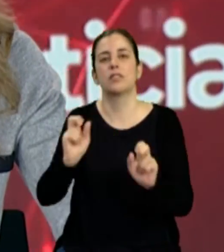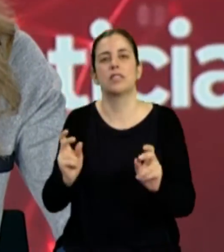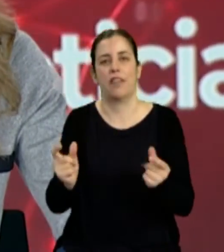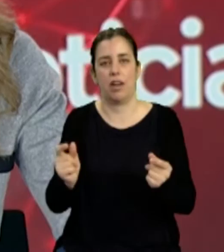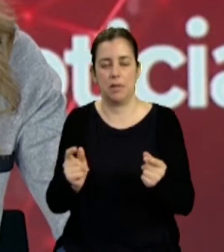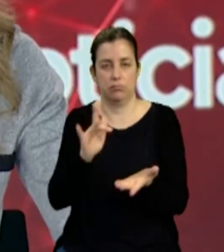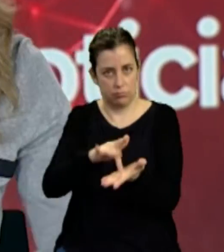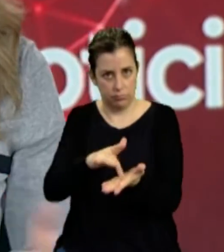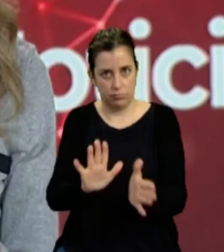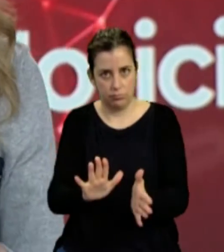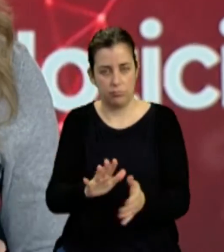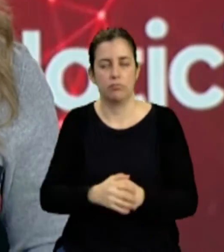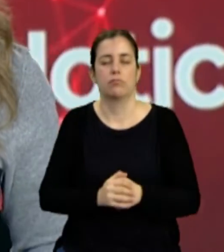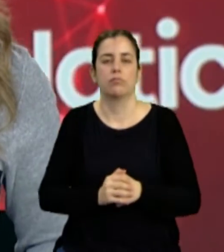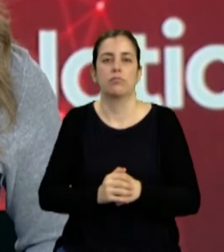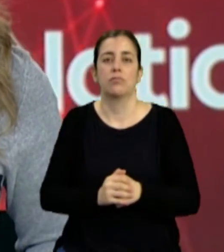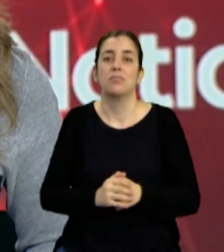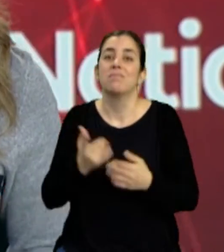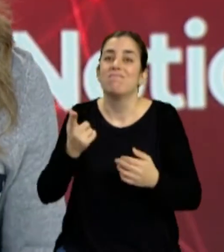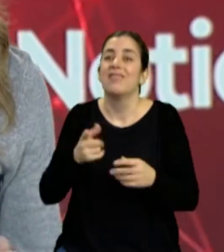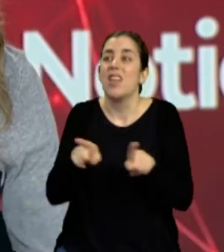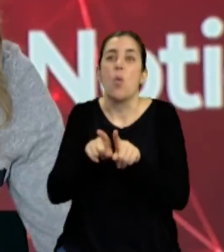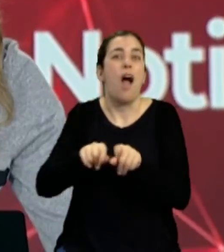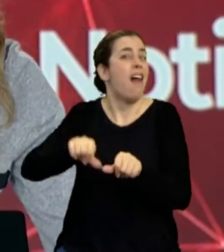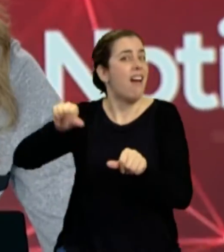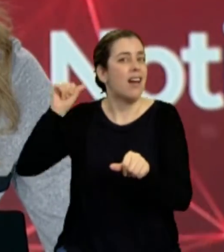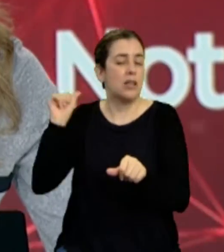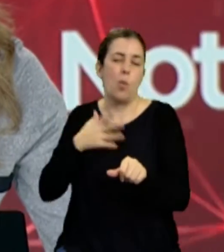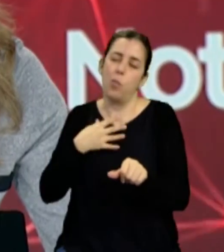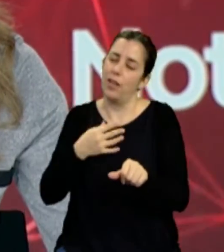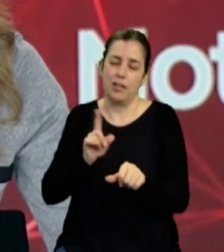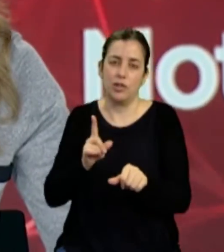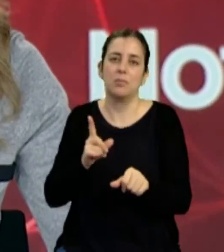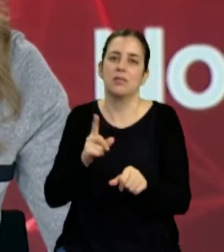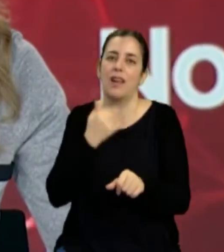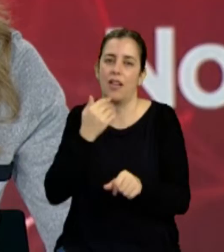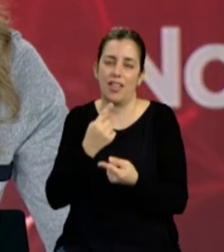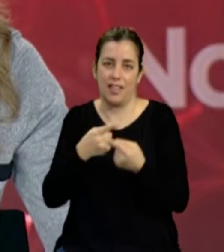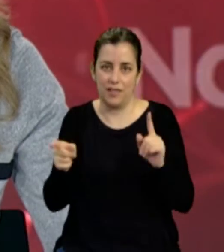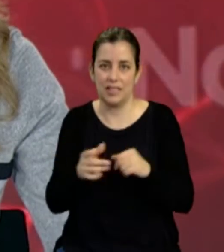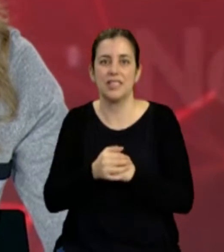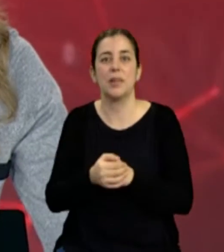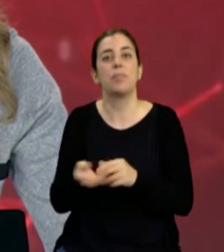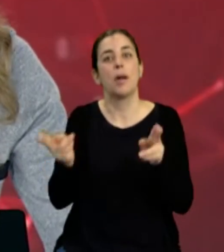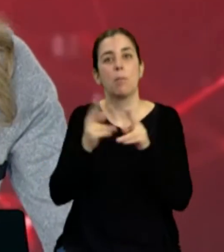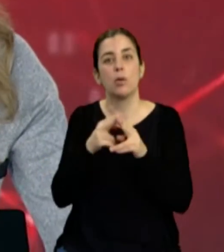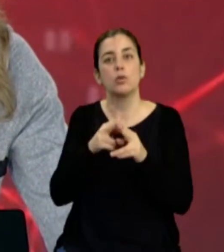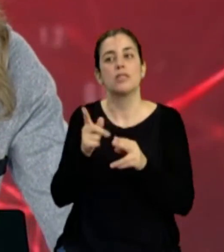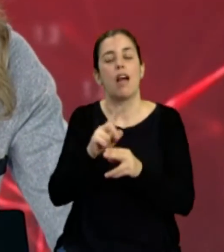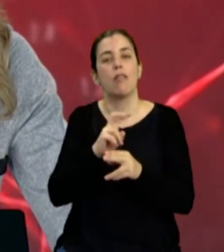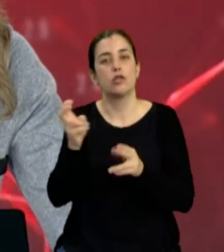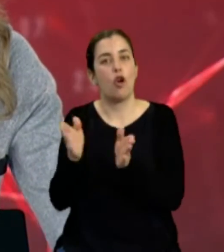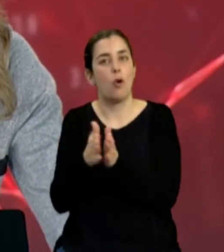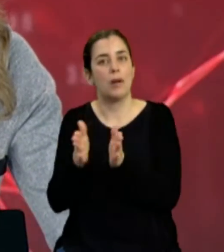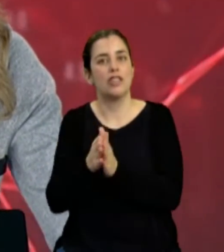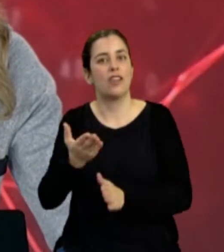aunque no ve factible que sean como siempre. Así respondía en un coloquio de Forum Executive España a la pregunta que le hacía su compañero de formación, el